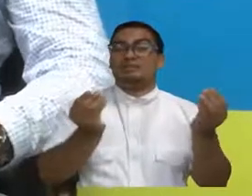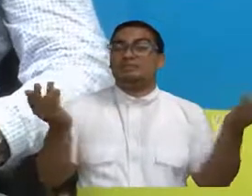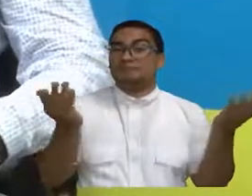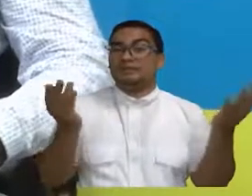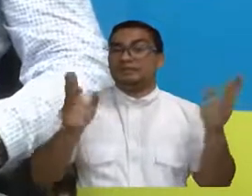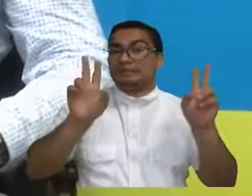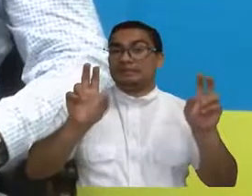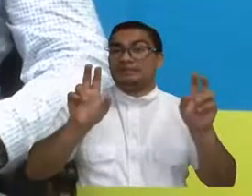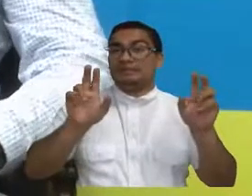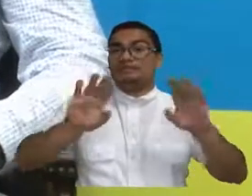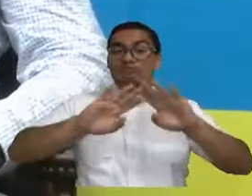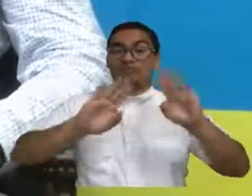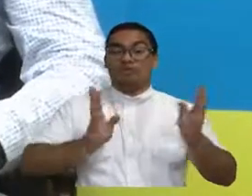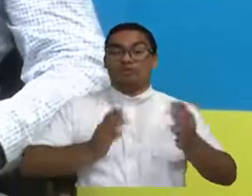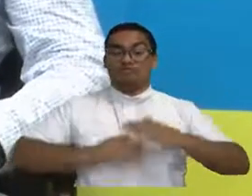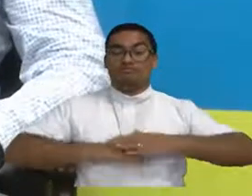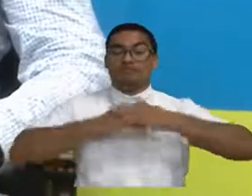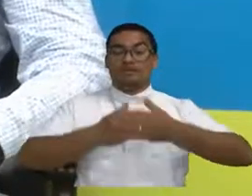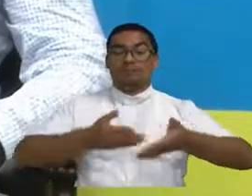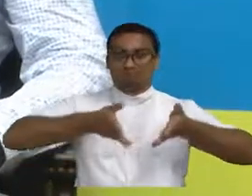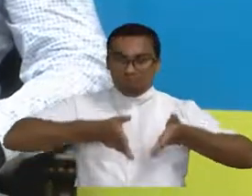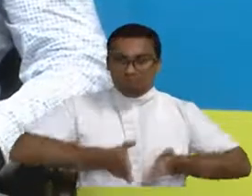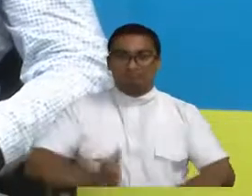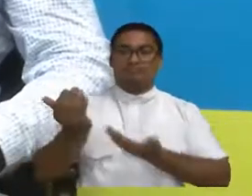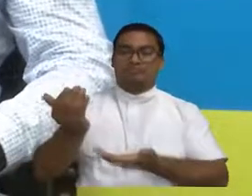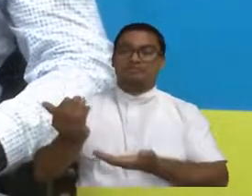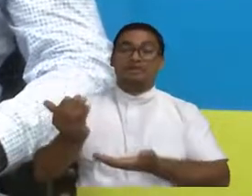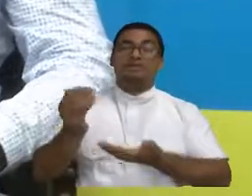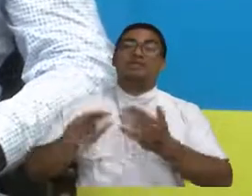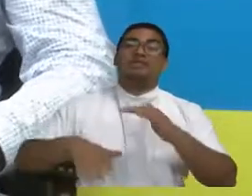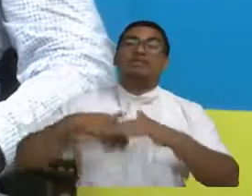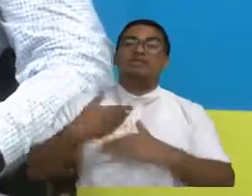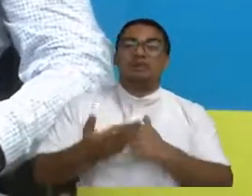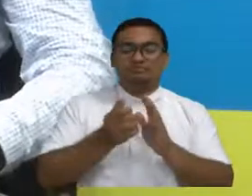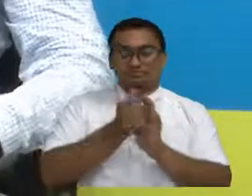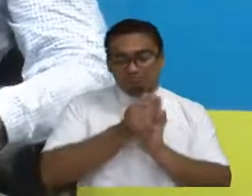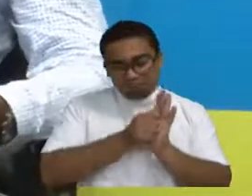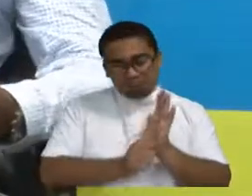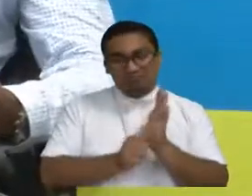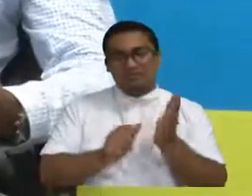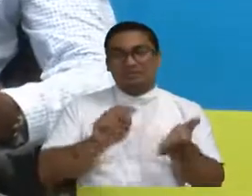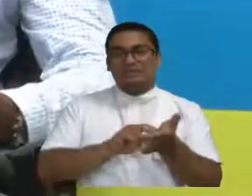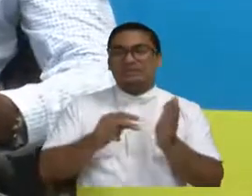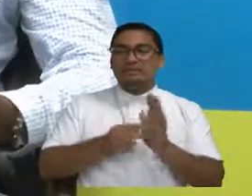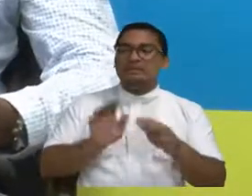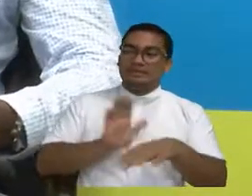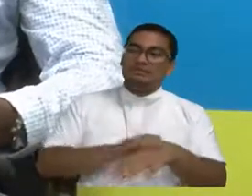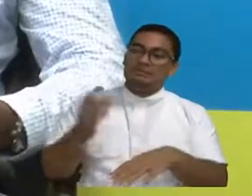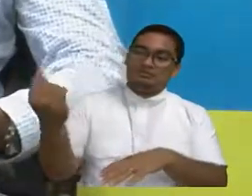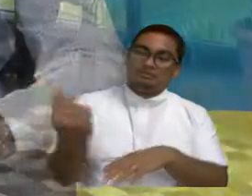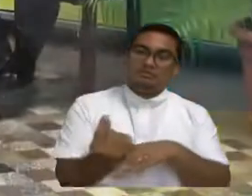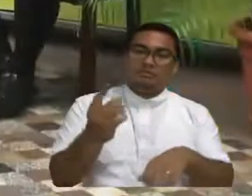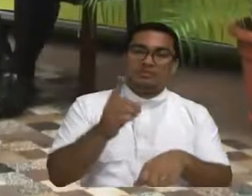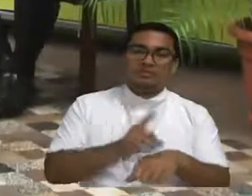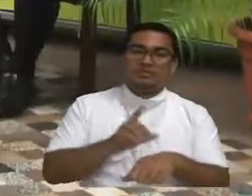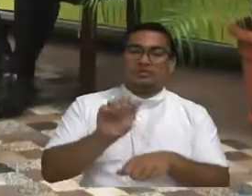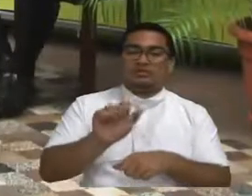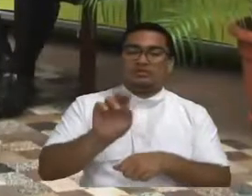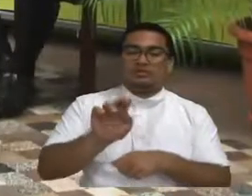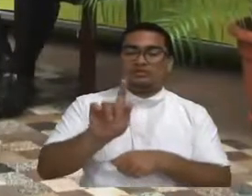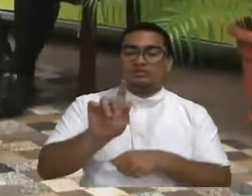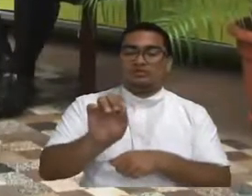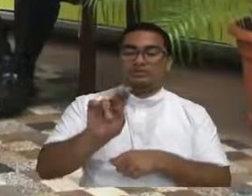depresión postparto. ¿Cómo sobrellevar esta situación? Tenemos como invitado al doctor Antonio Novoa, quien es parte